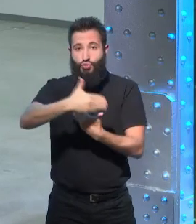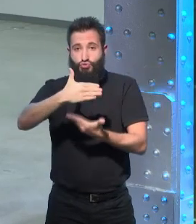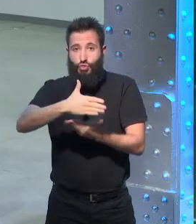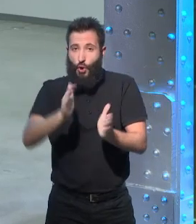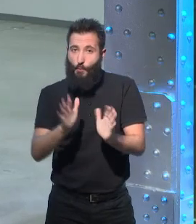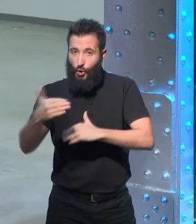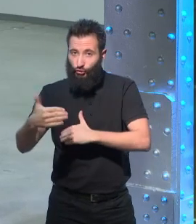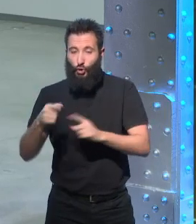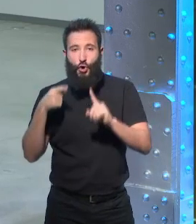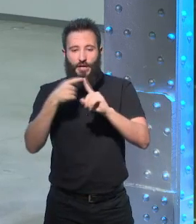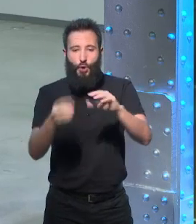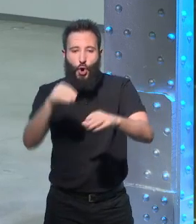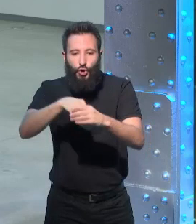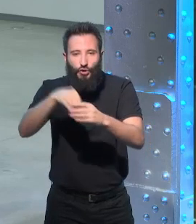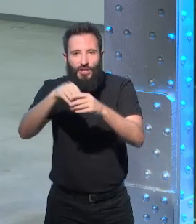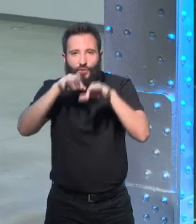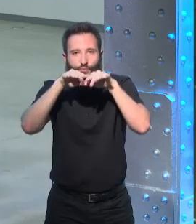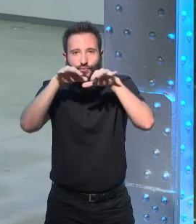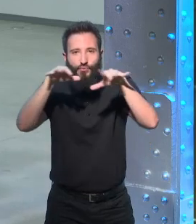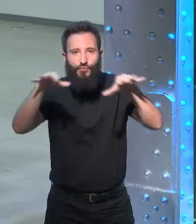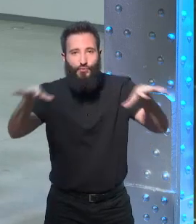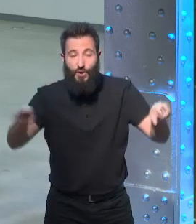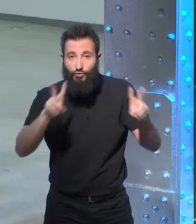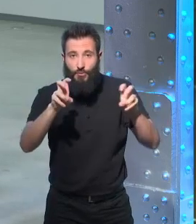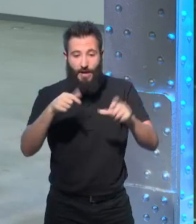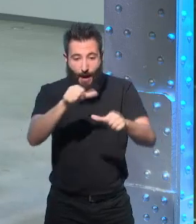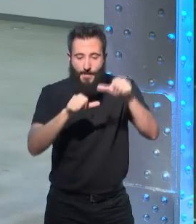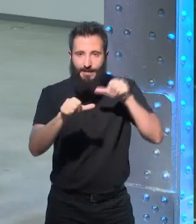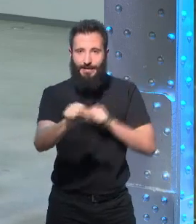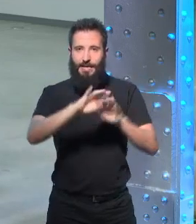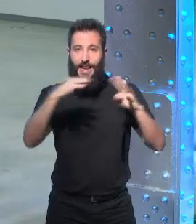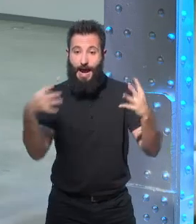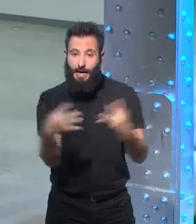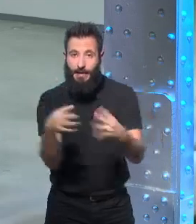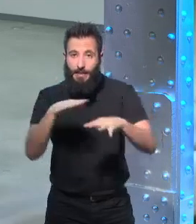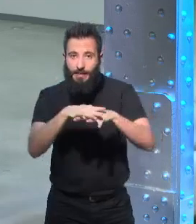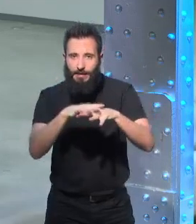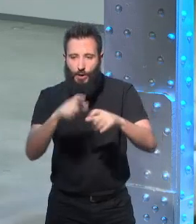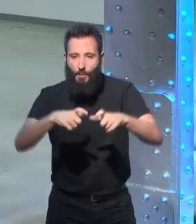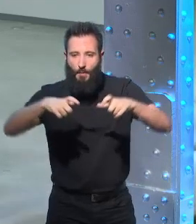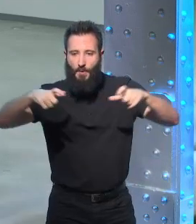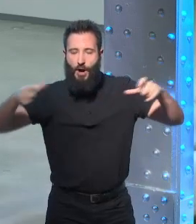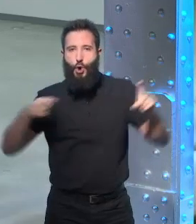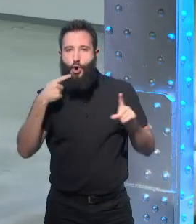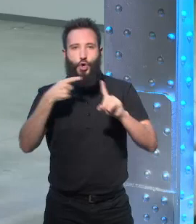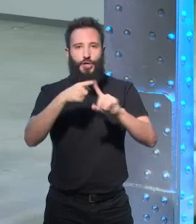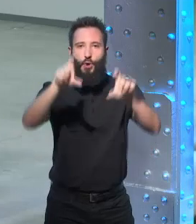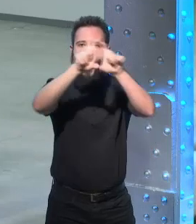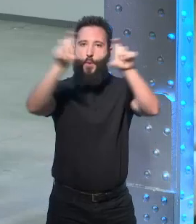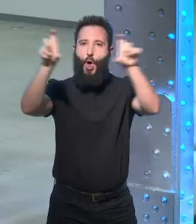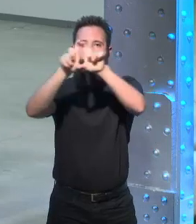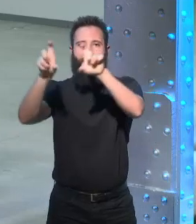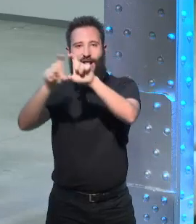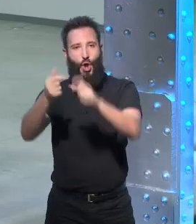contenidos muy virales y a partir de ahí empezar a crecer en la red y empezar a tener un modelo de negocio más